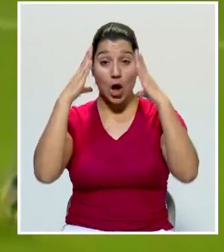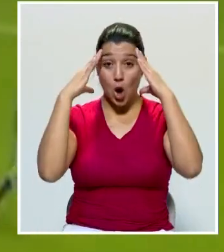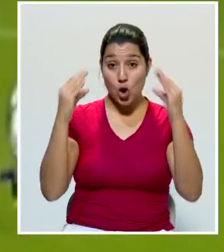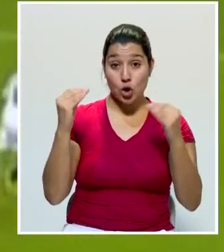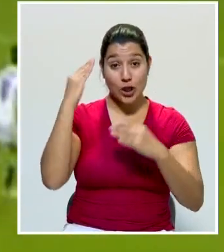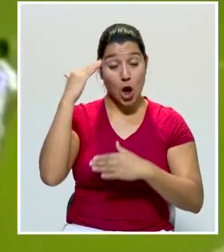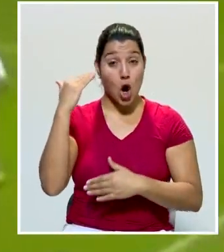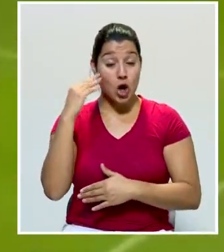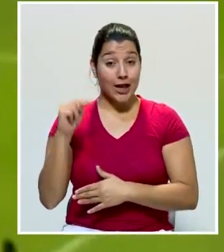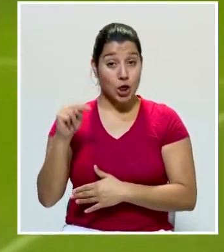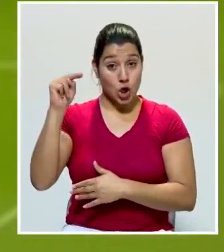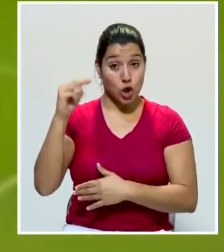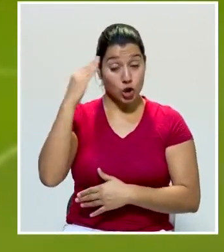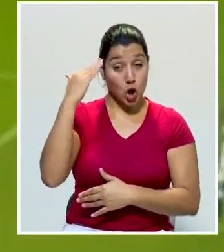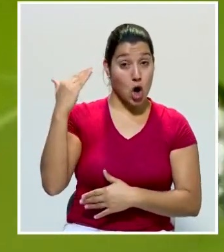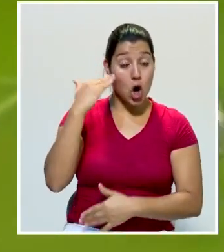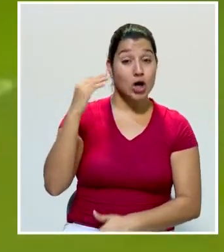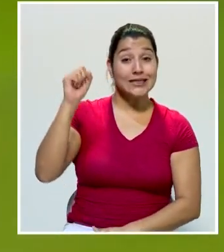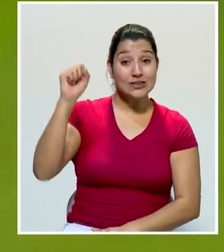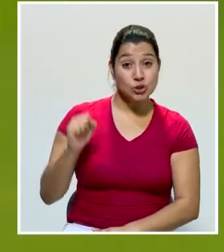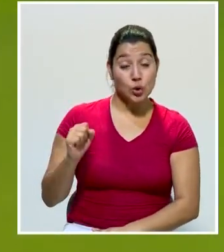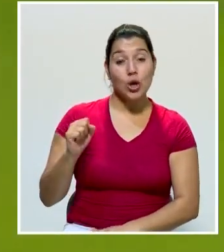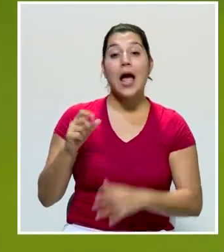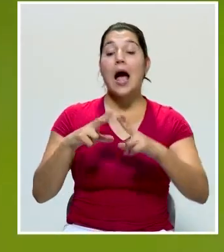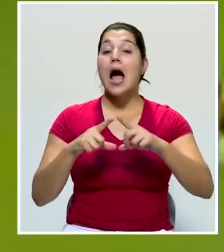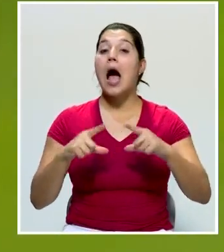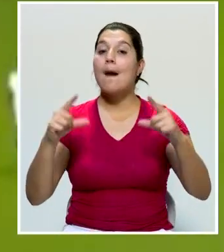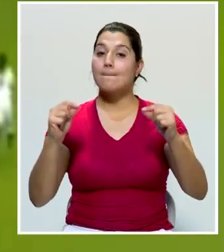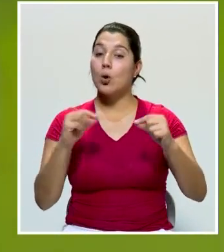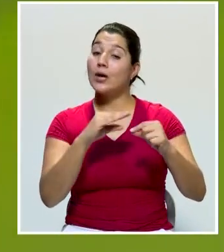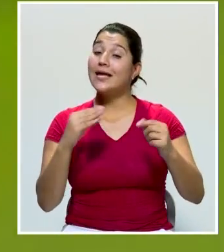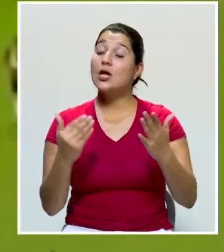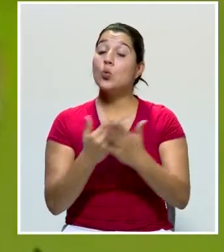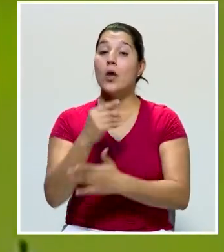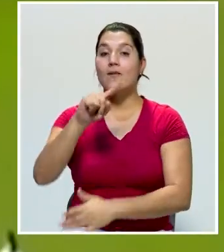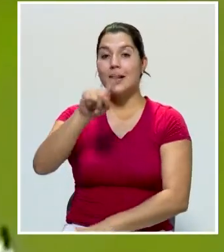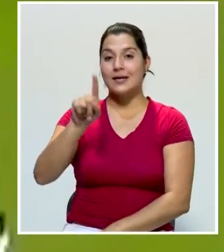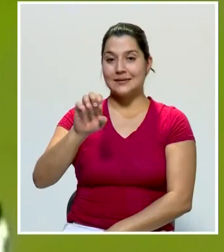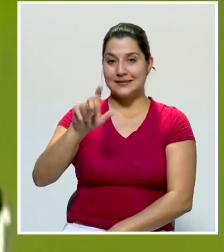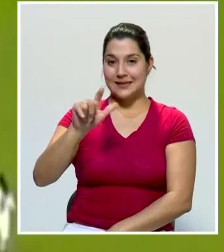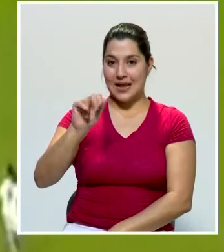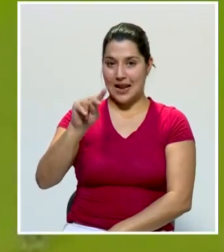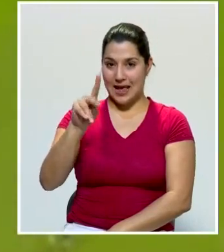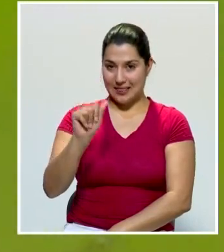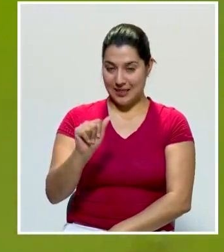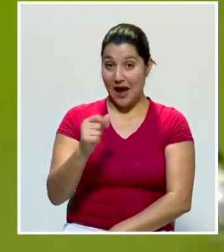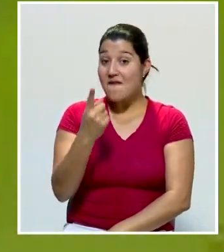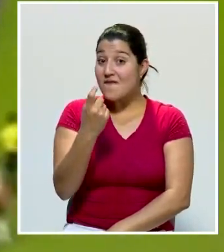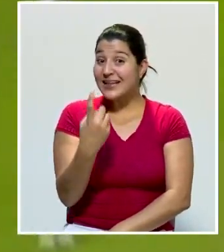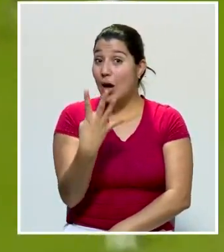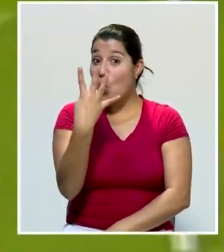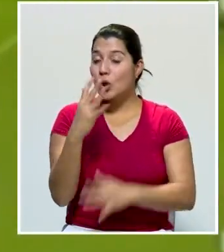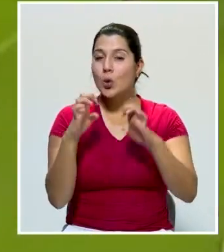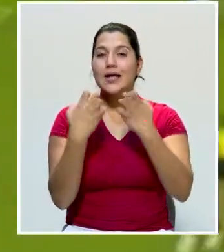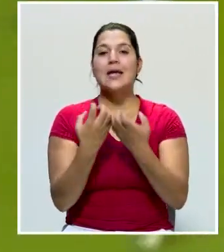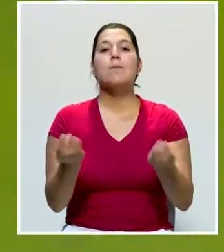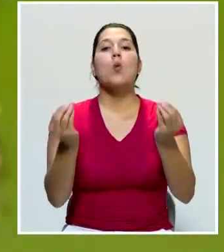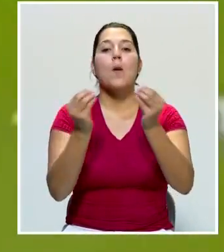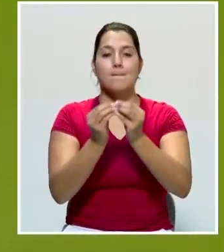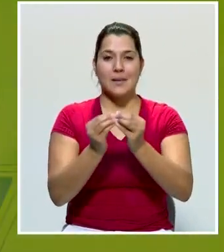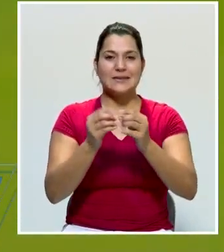Holanda, Corea del Norte, Corea del Sur, Japón y Nueva Zelanda. Faltan 4 cupos que se repartirán